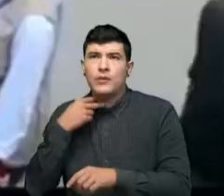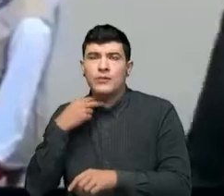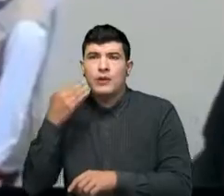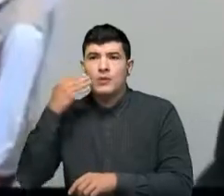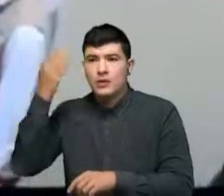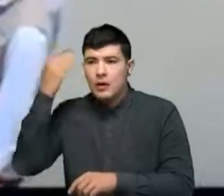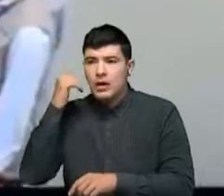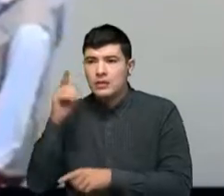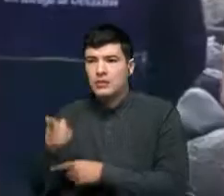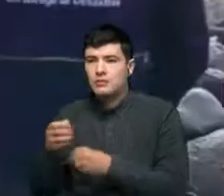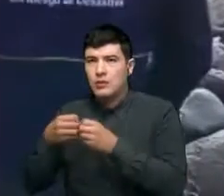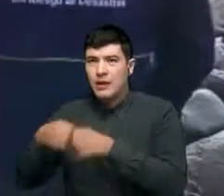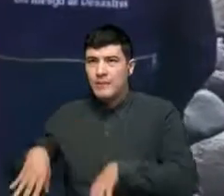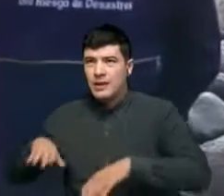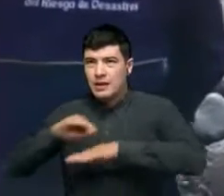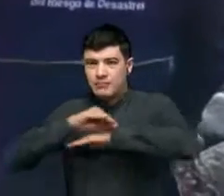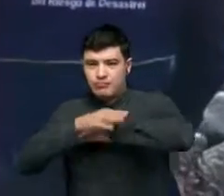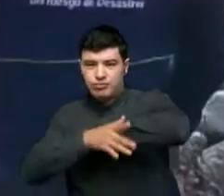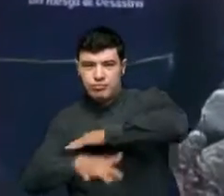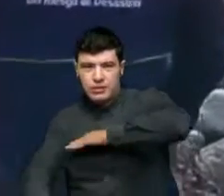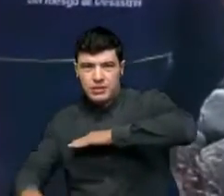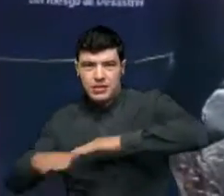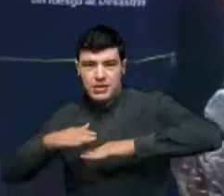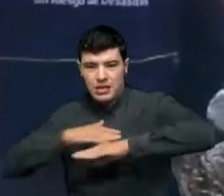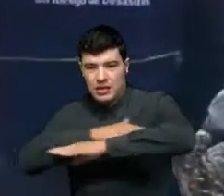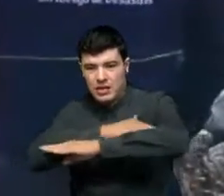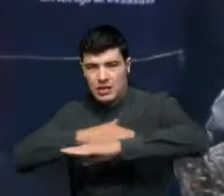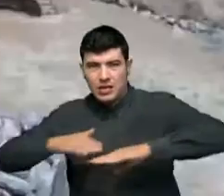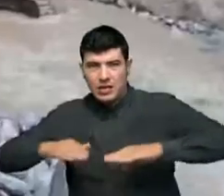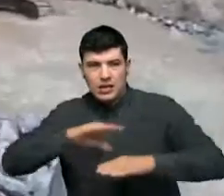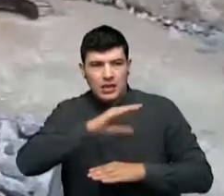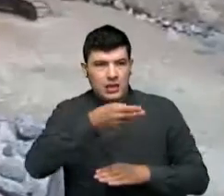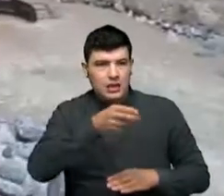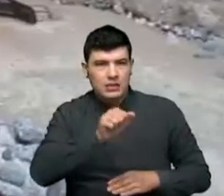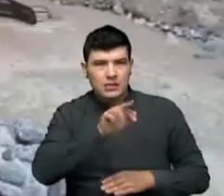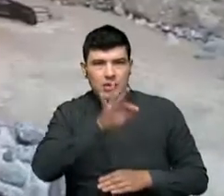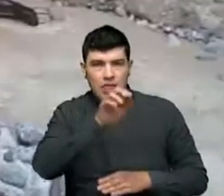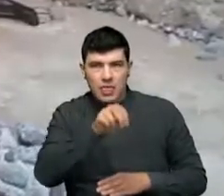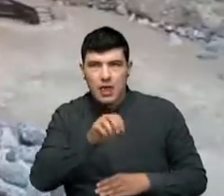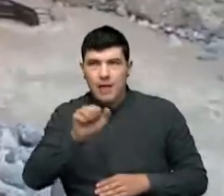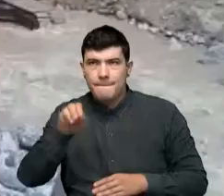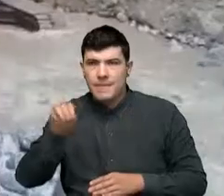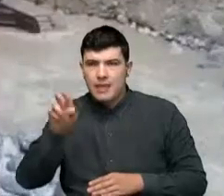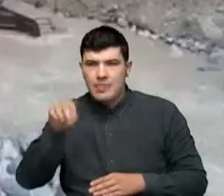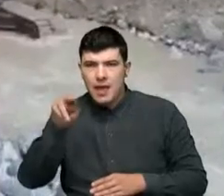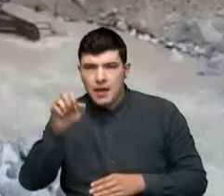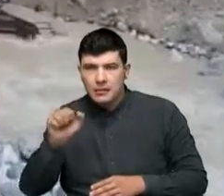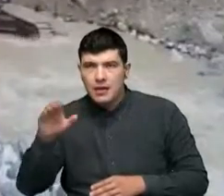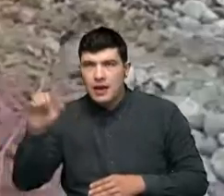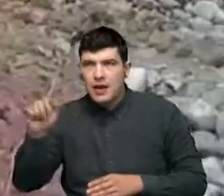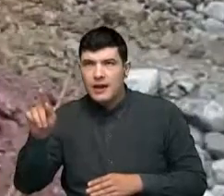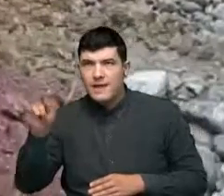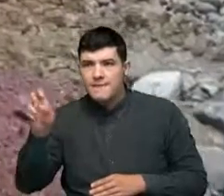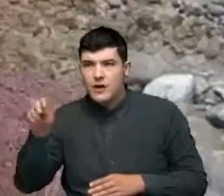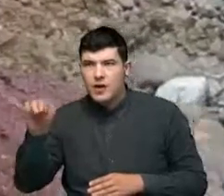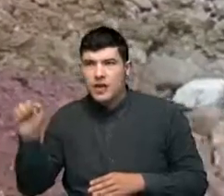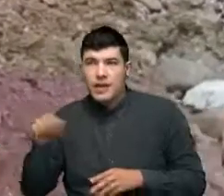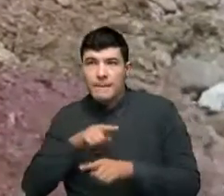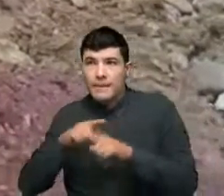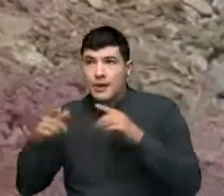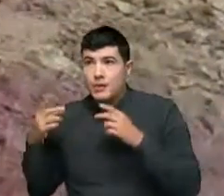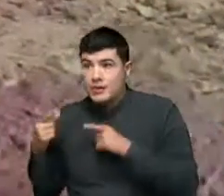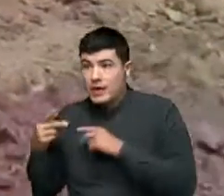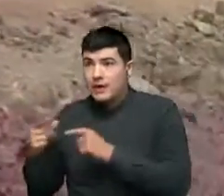de la banca que quedó totalmente incomunicado charta matanza suratá california y que rápidamente